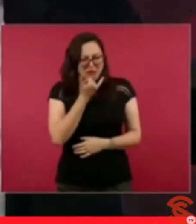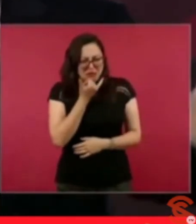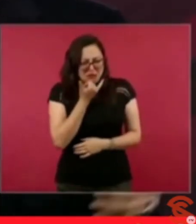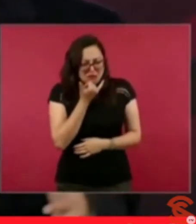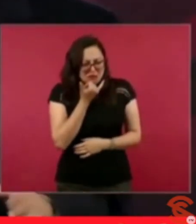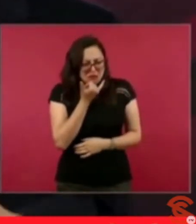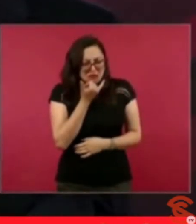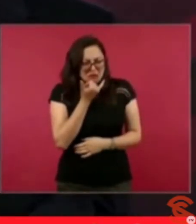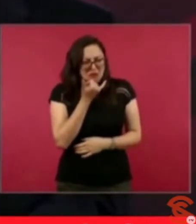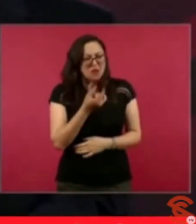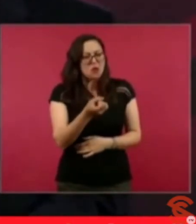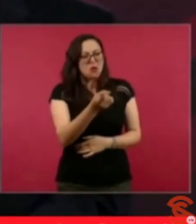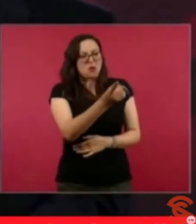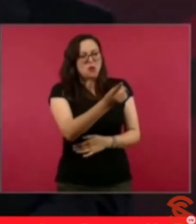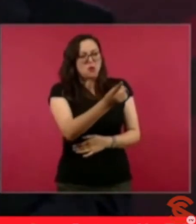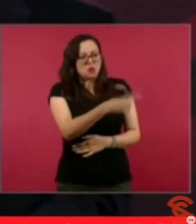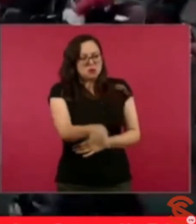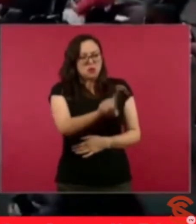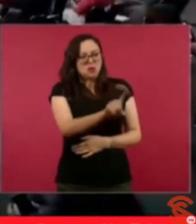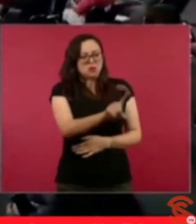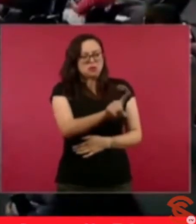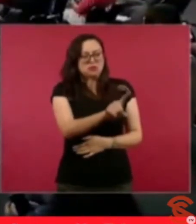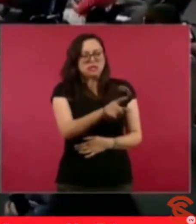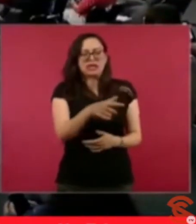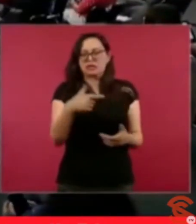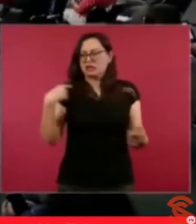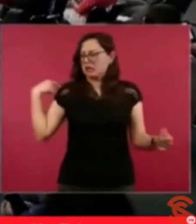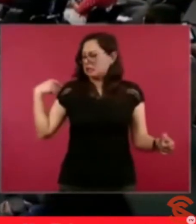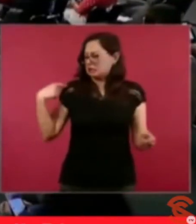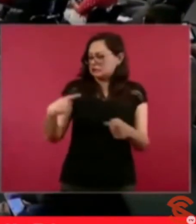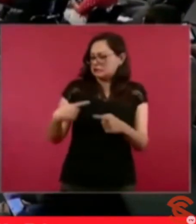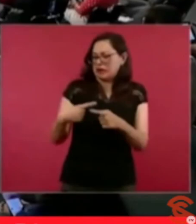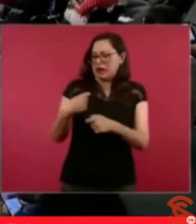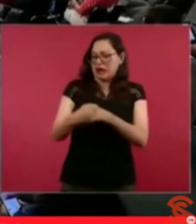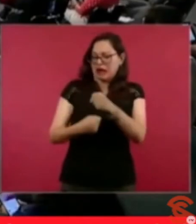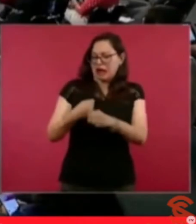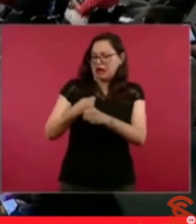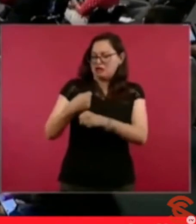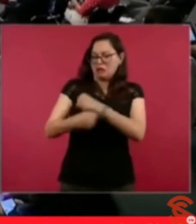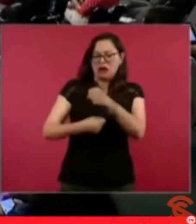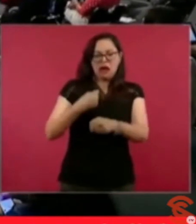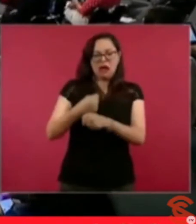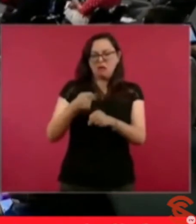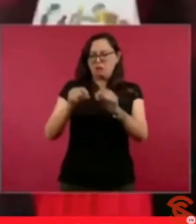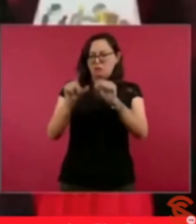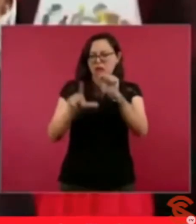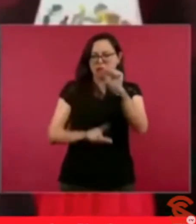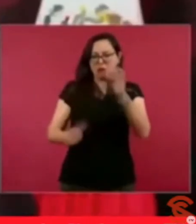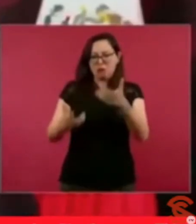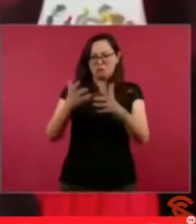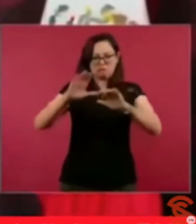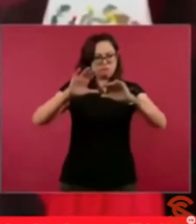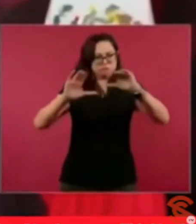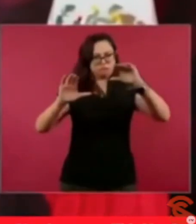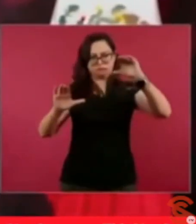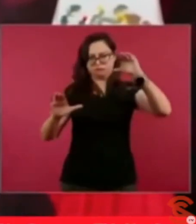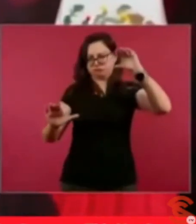siglos. ¿Hablar de esos temas sería un suicidio para el movimiento que usted maneja? No, pues